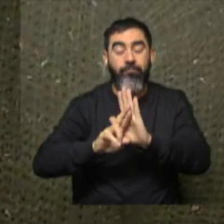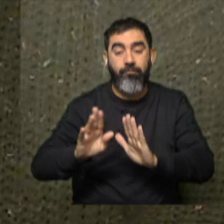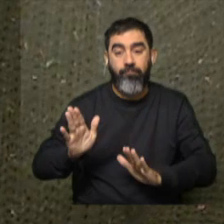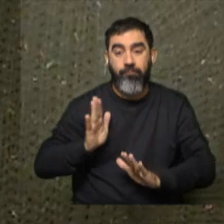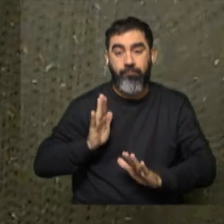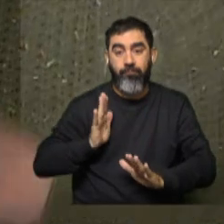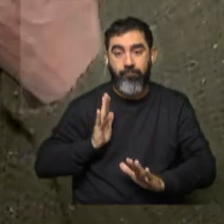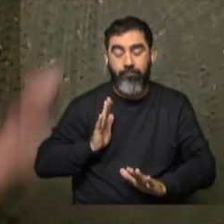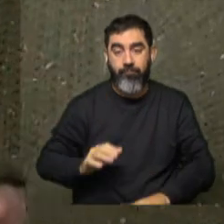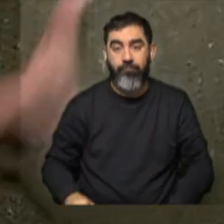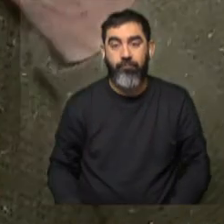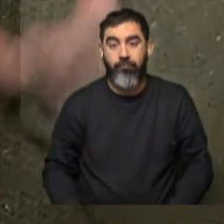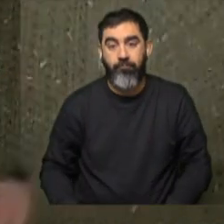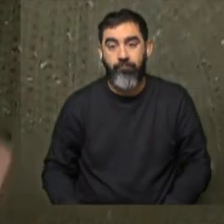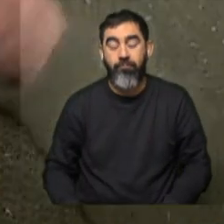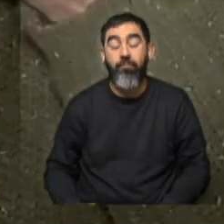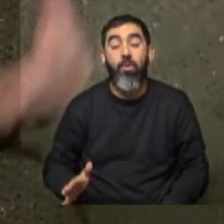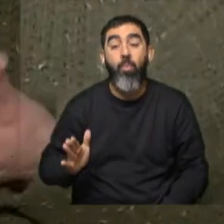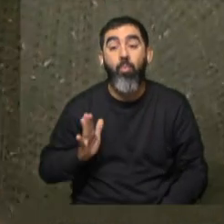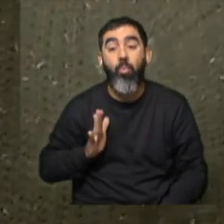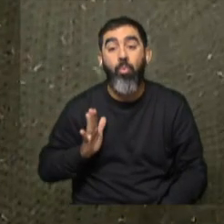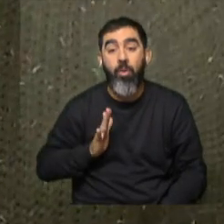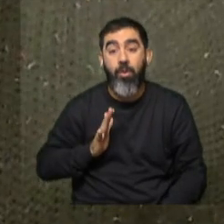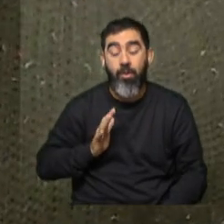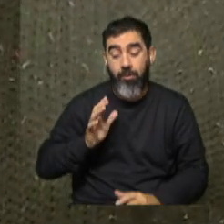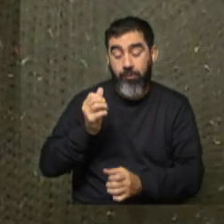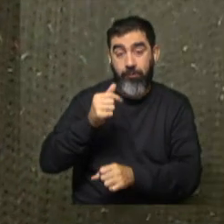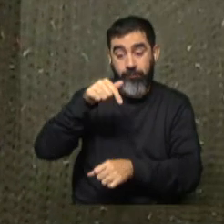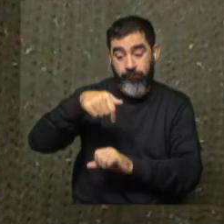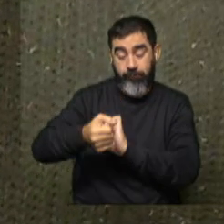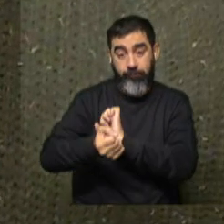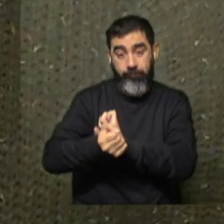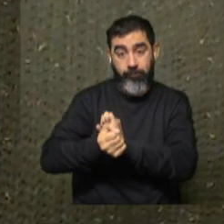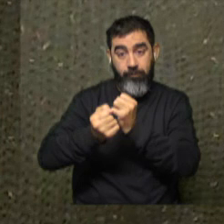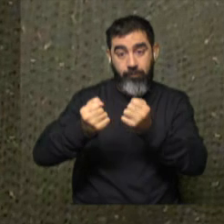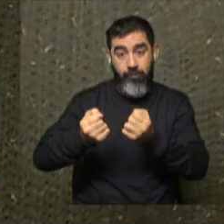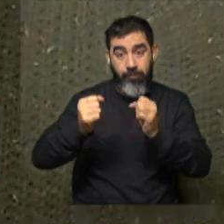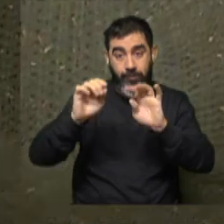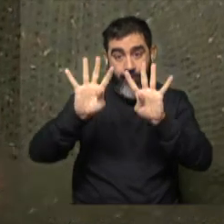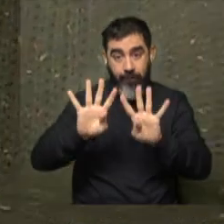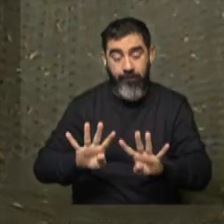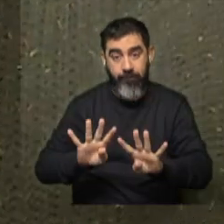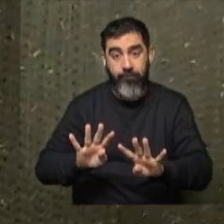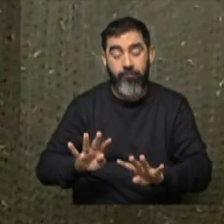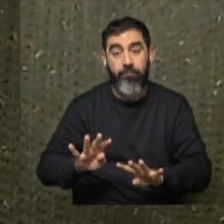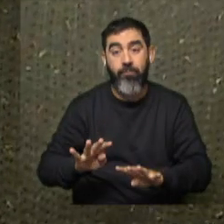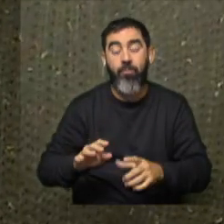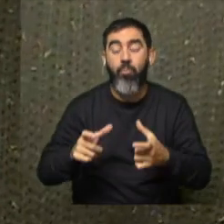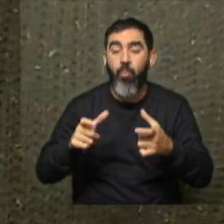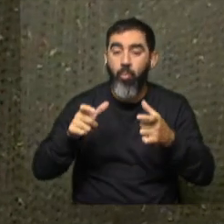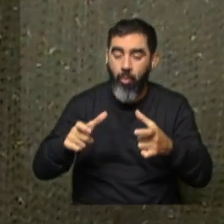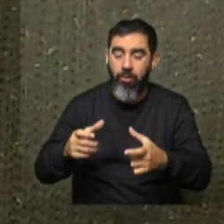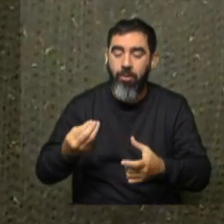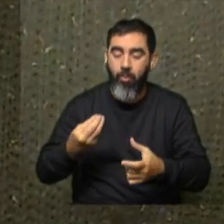mujeres, ¿tá? En especial a las mujeres que pasaron por este lugar, que por suerte hay muchas de ellas